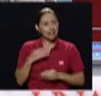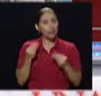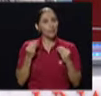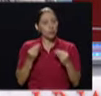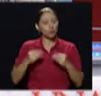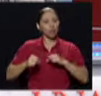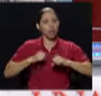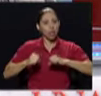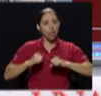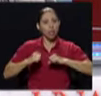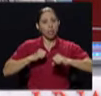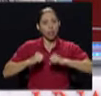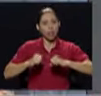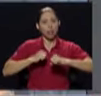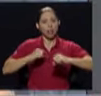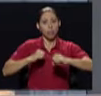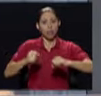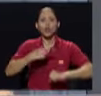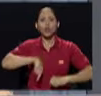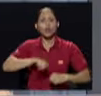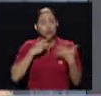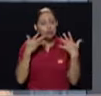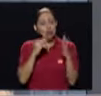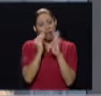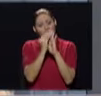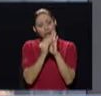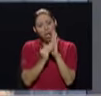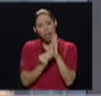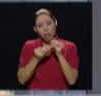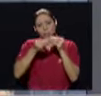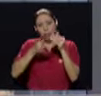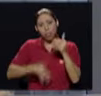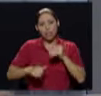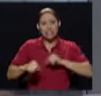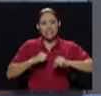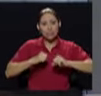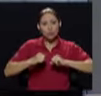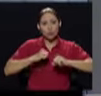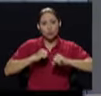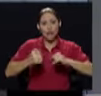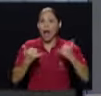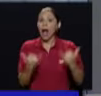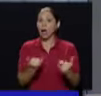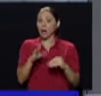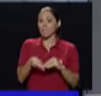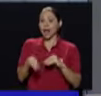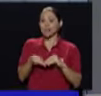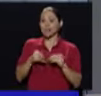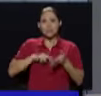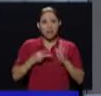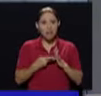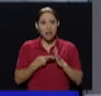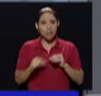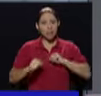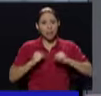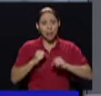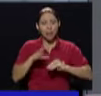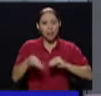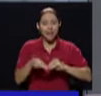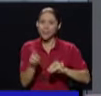mucha frecuencia. Registramos una gran cantidad de sismos. Ahora registramos muchísimo más y no es que esté temblando más, sino que